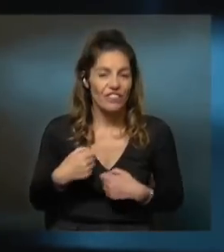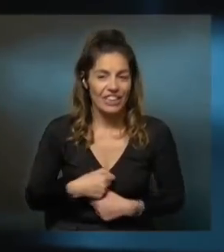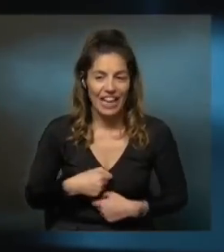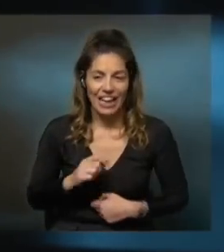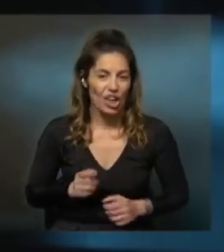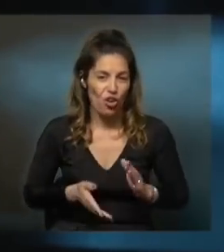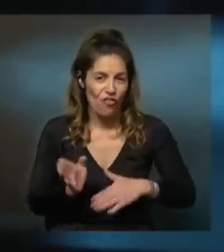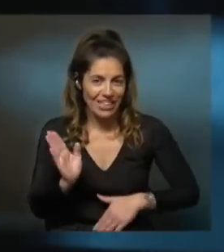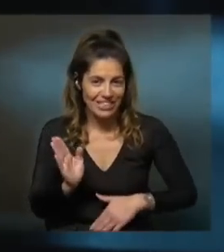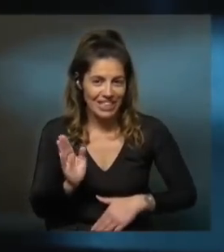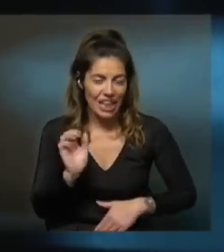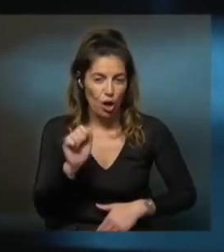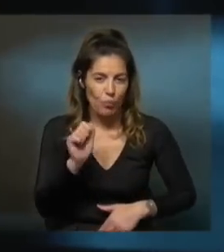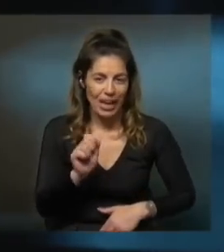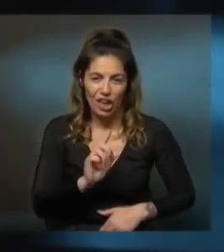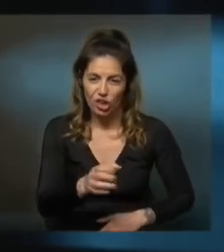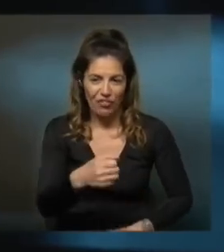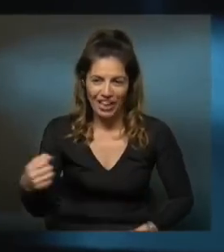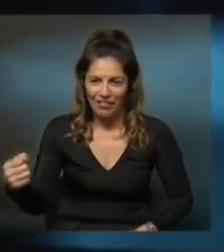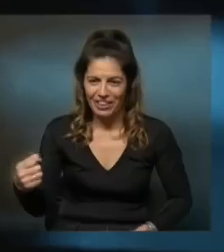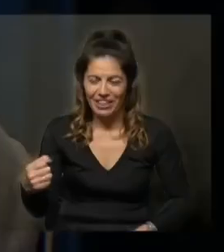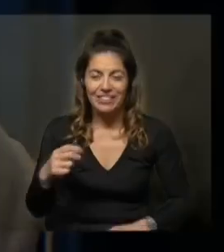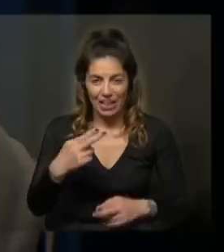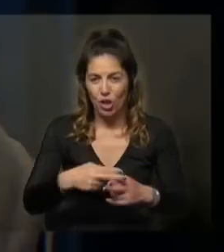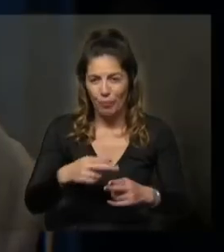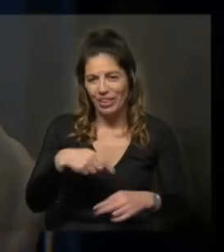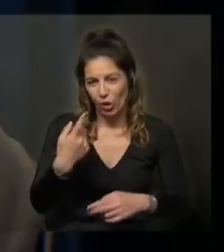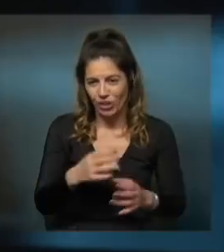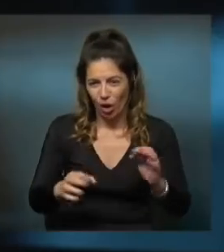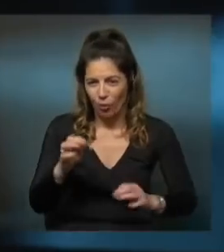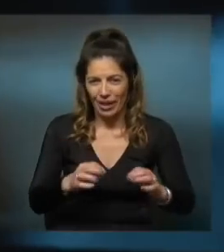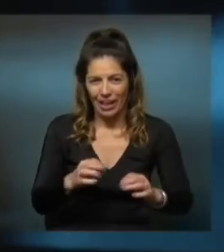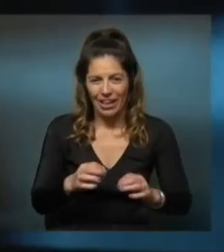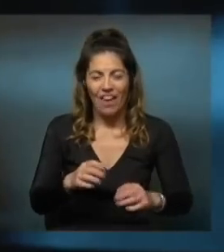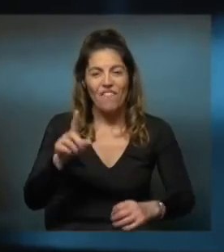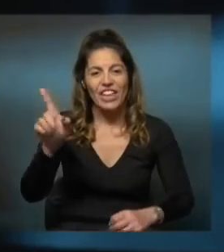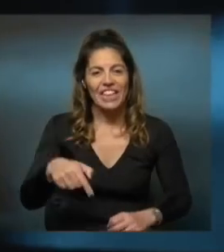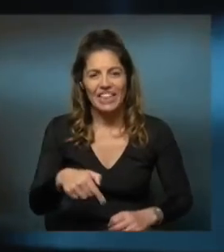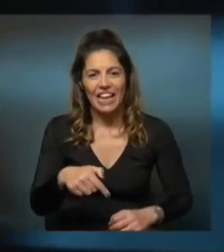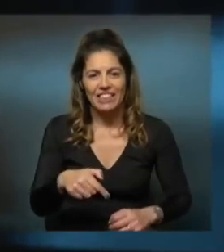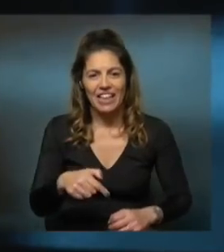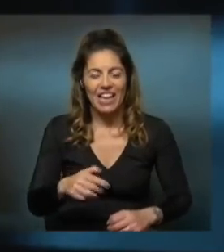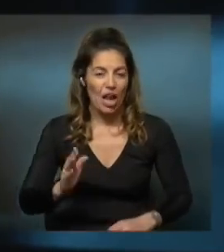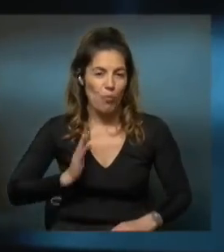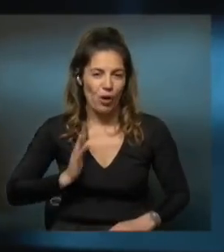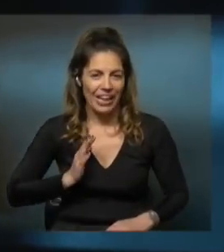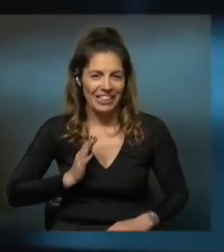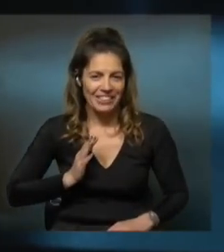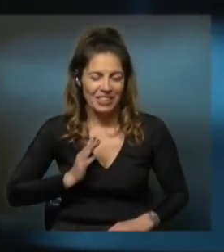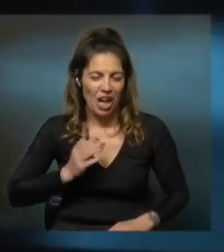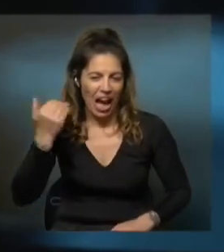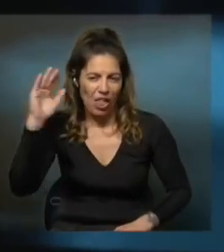rompieron profe venían se sentaban las doñas con los tapados de piel